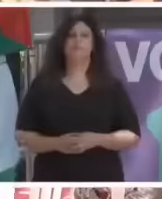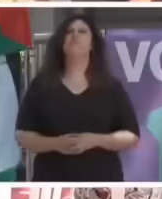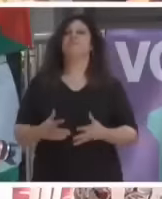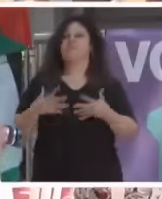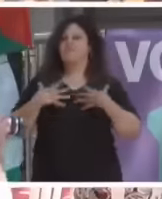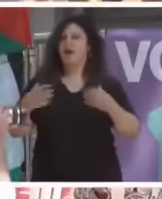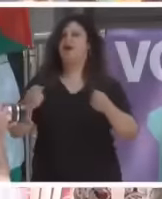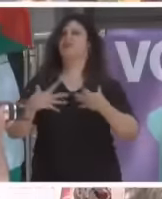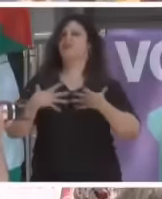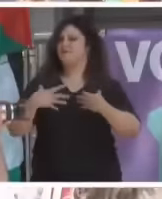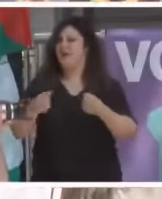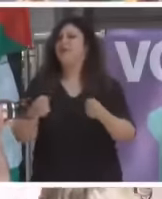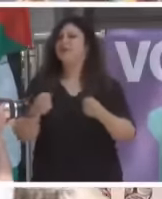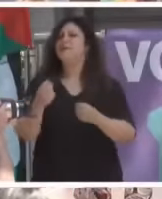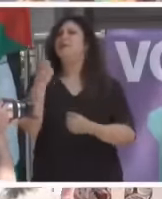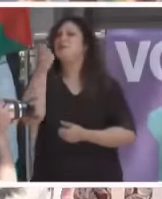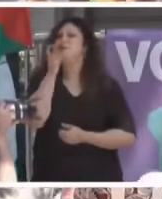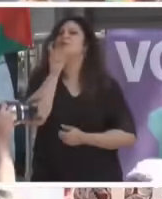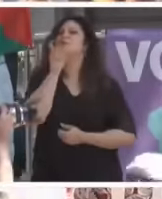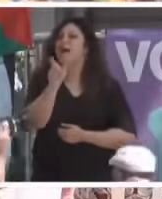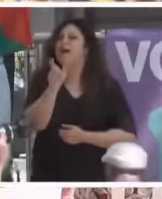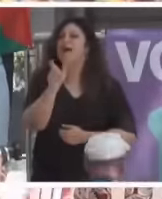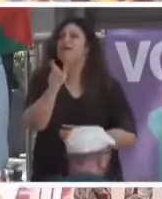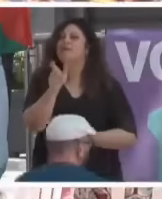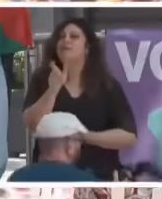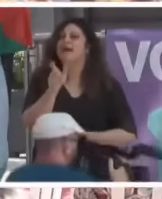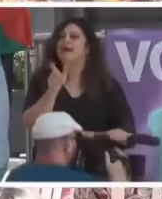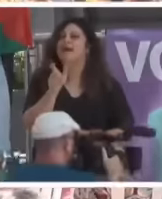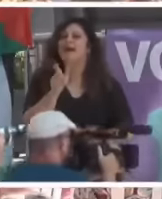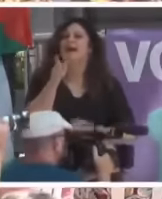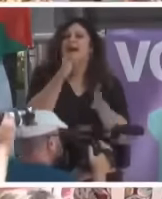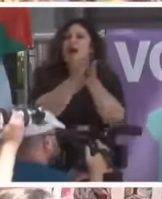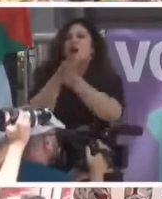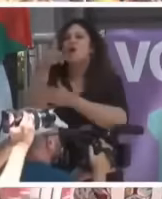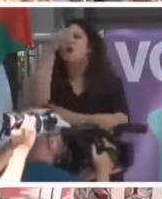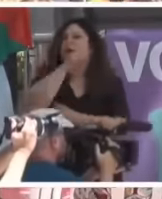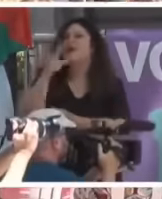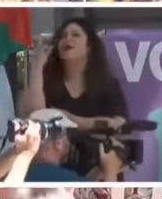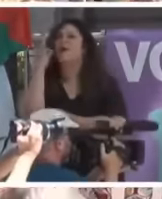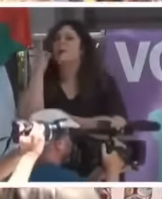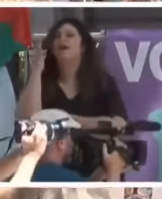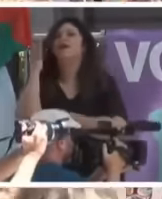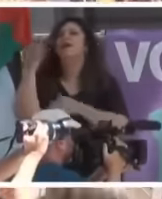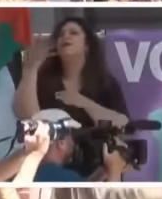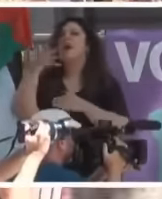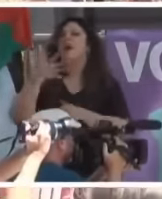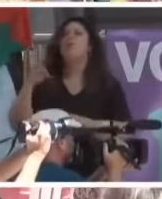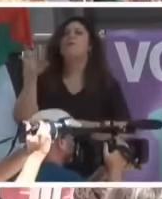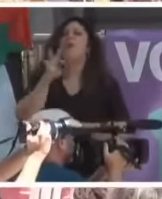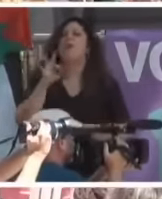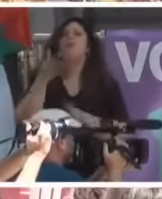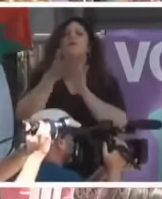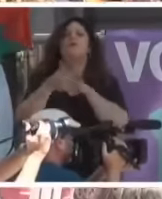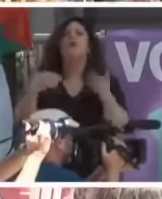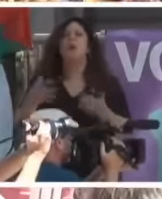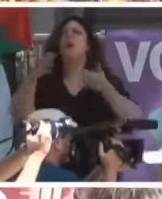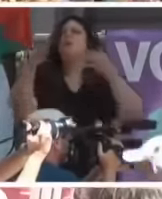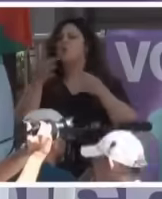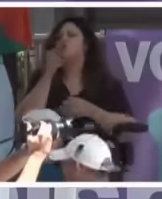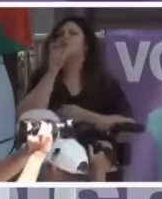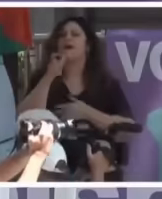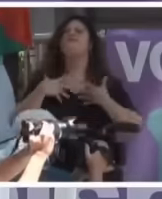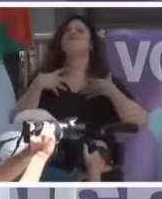Valiente, valiente. Si hay una palabra que defina a las compañeras y a los compañeros de Podemos, precisamente es esa,